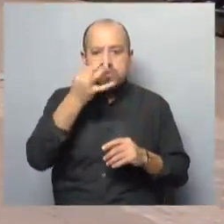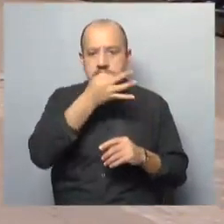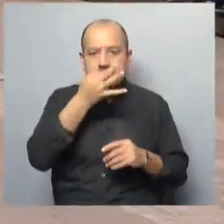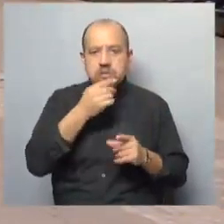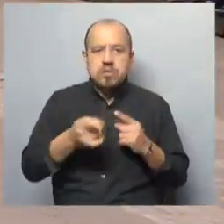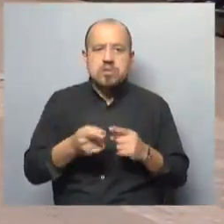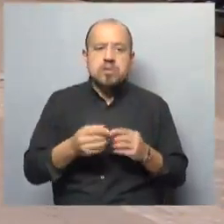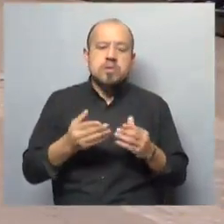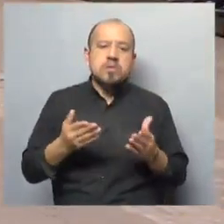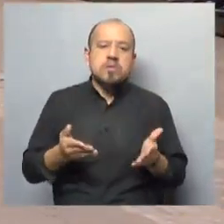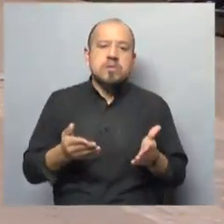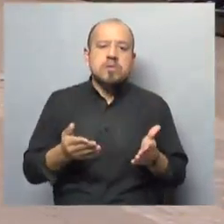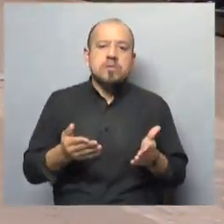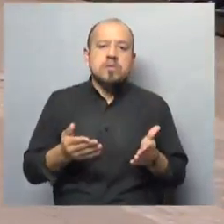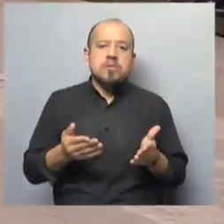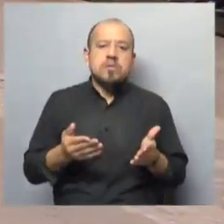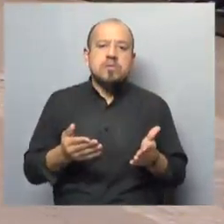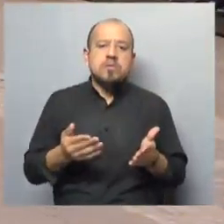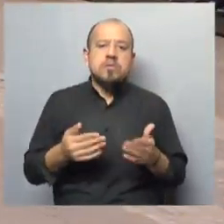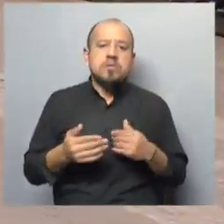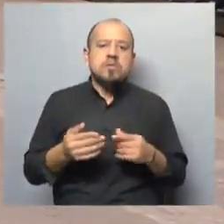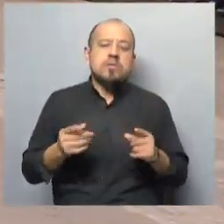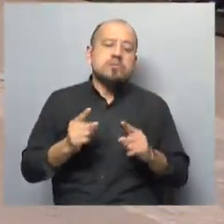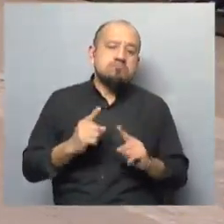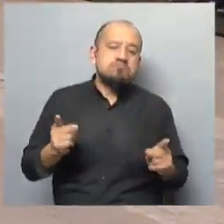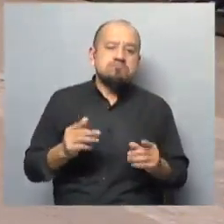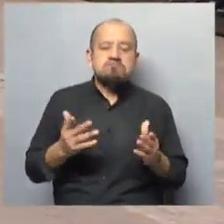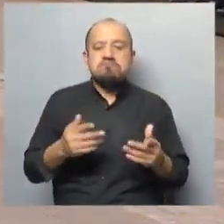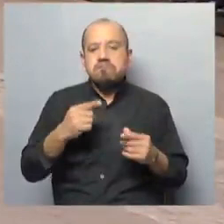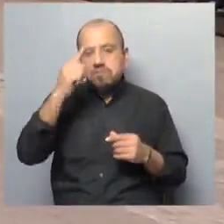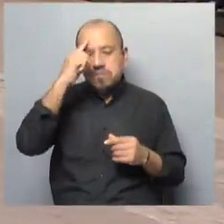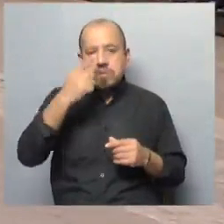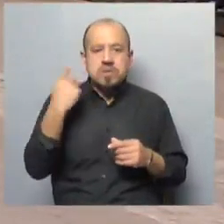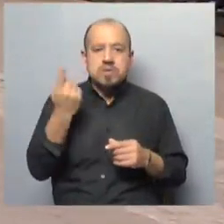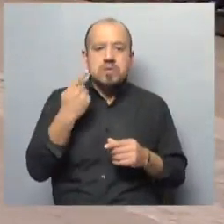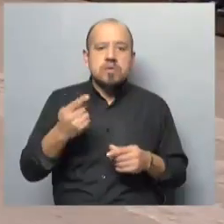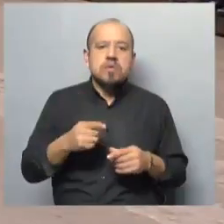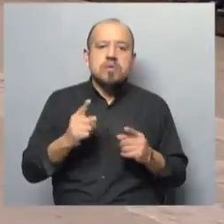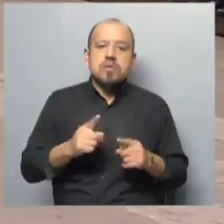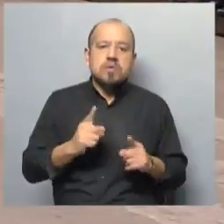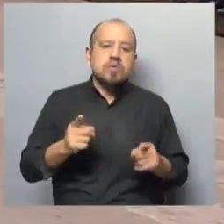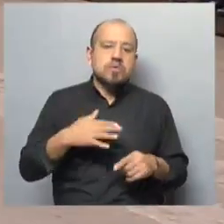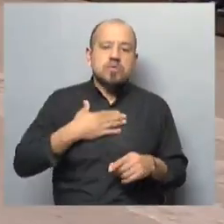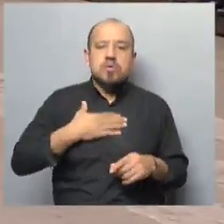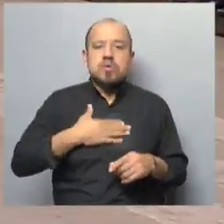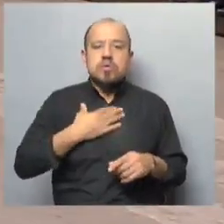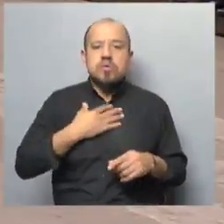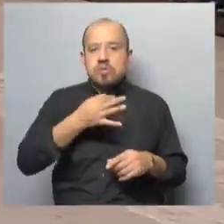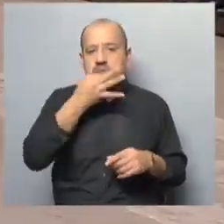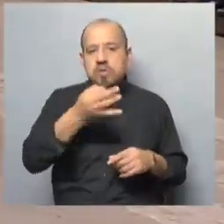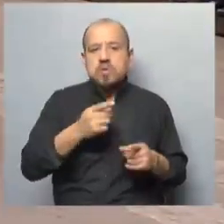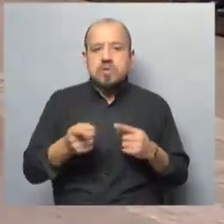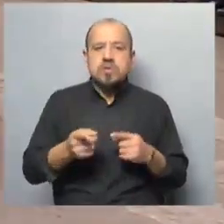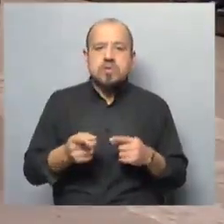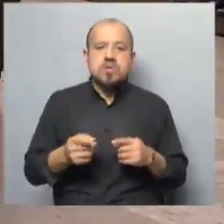que le parecía que no iba a tener ninguna consecuencia internacional, que si bien no compartía los dichos de Graciela